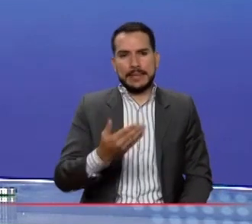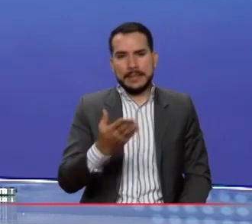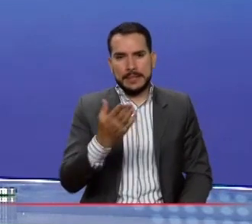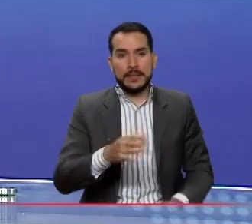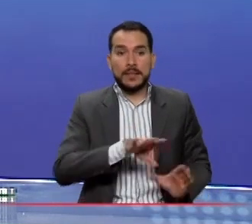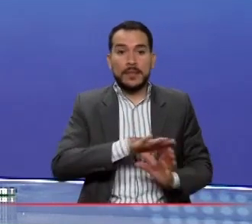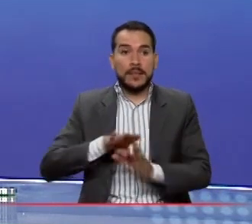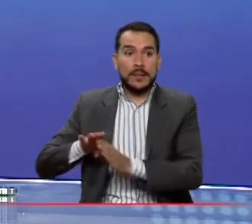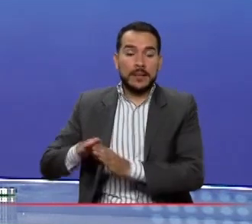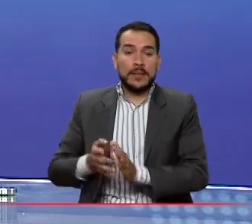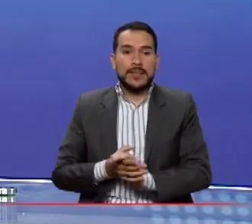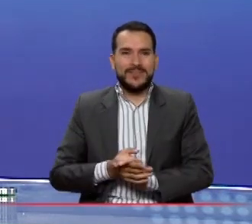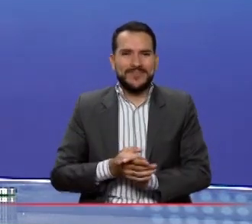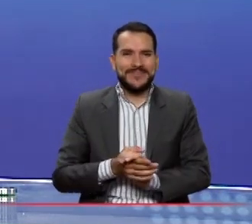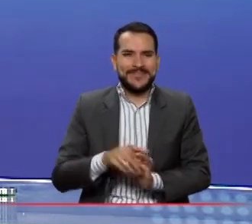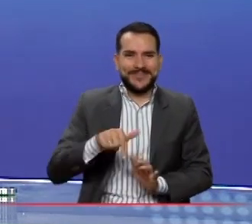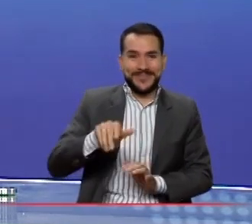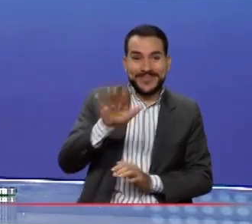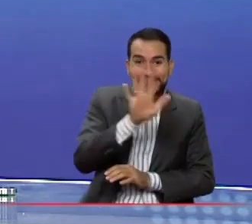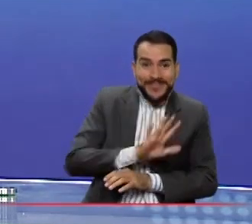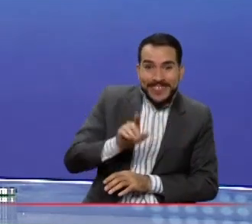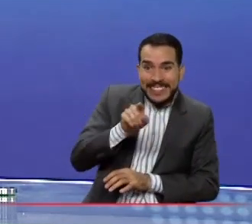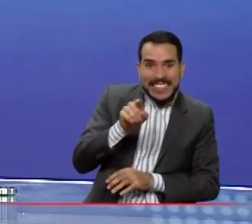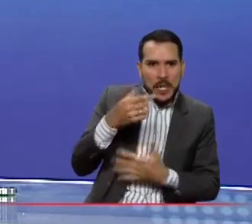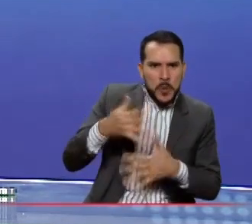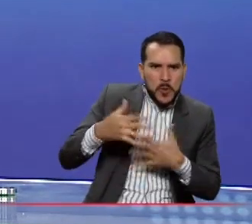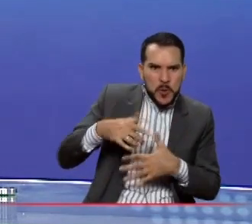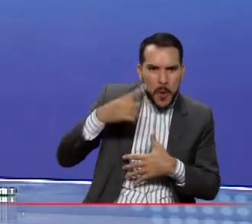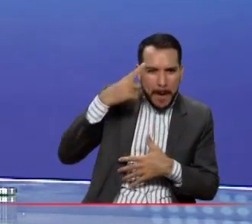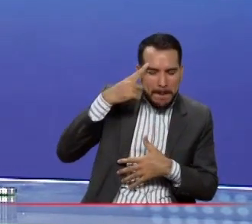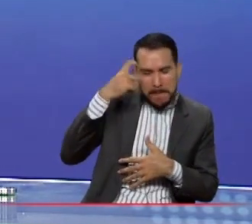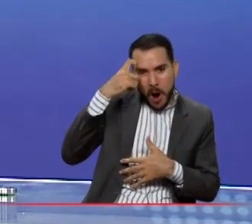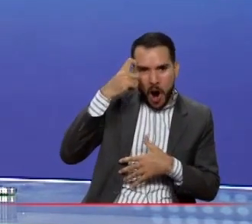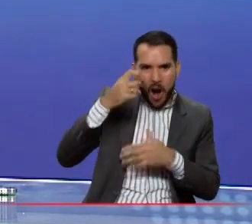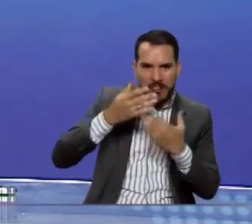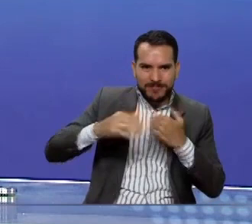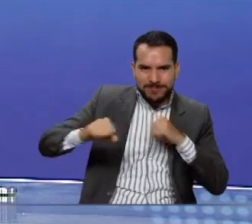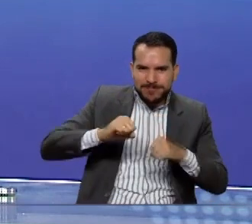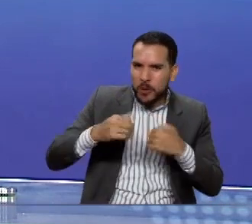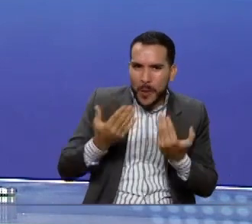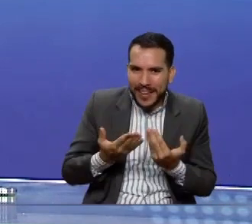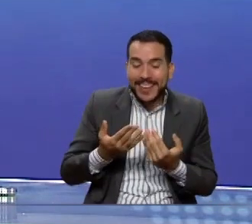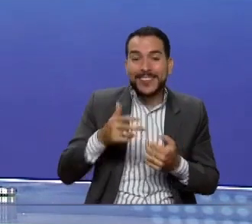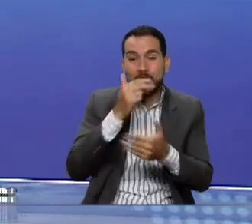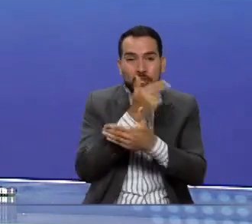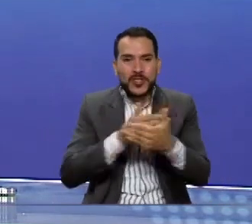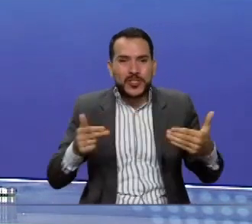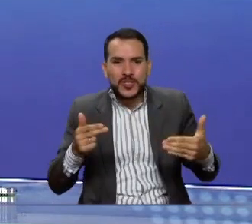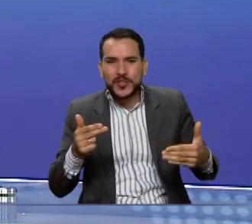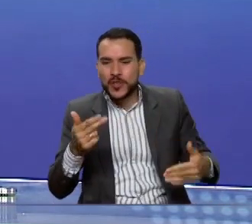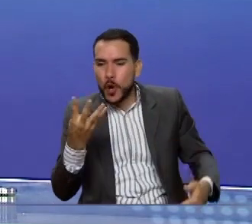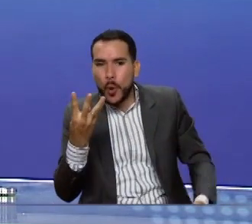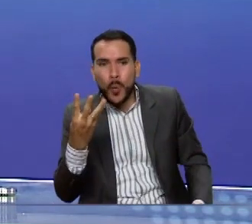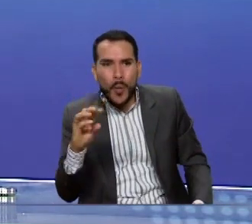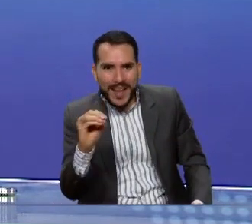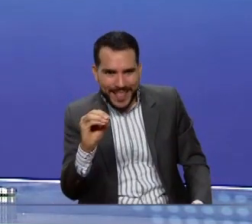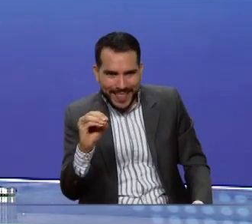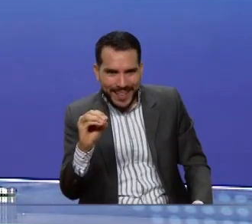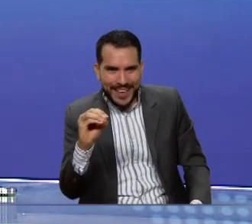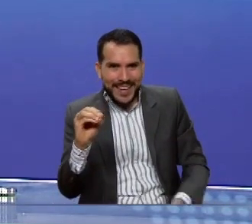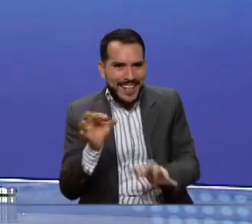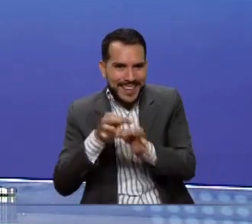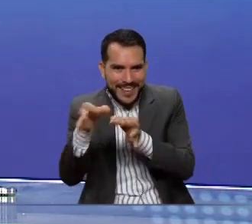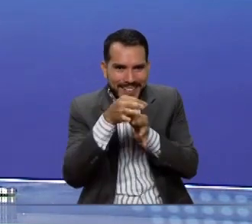El desafío Regional de hoy está conformado por 40 niños de diferentes colegios de Cali y algunos municipios vecinos quienes hacen parte del